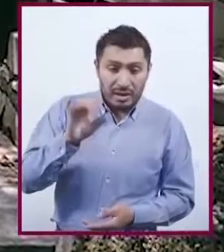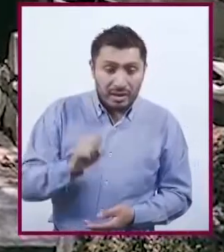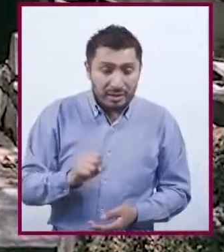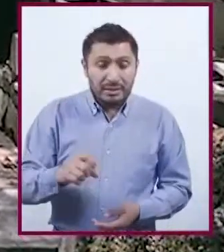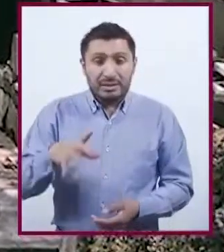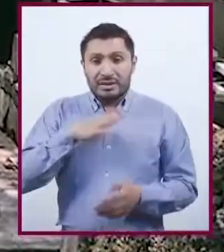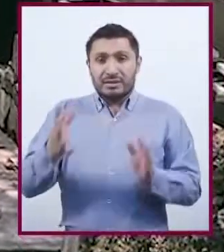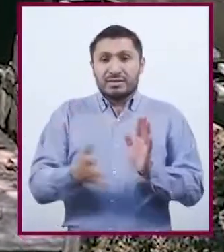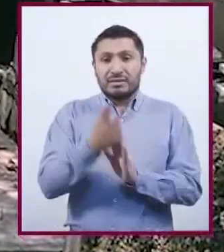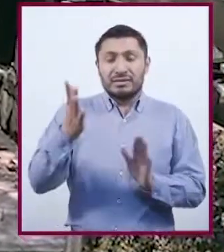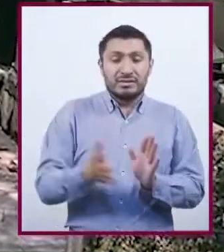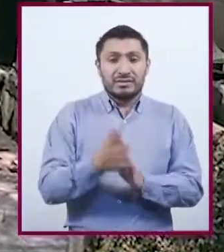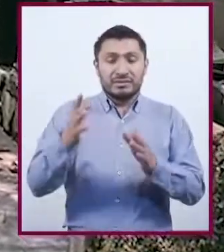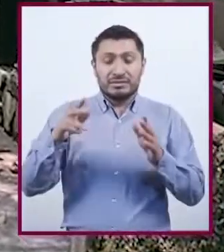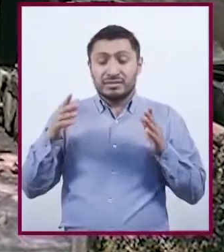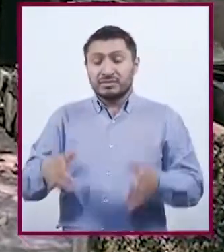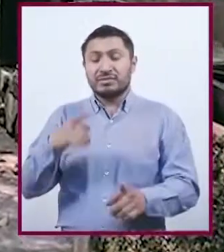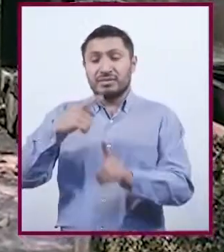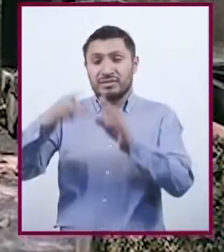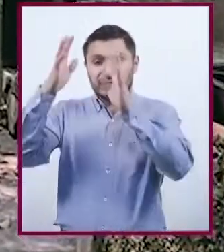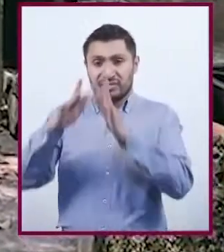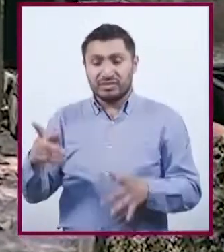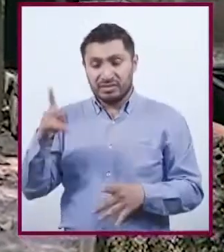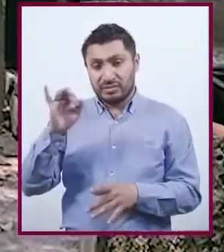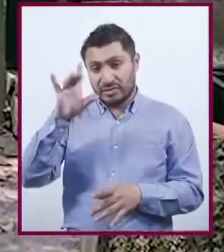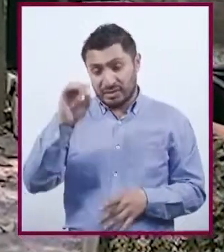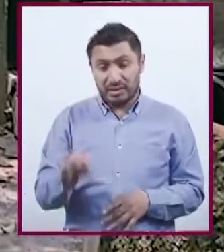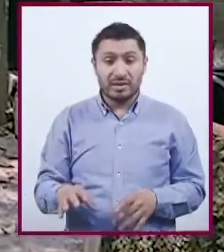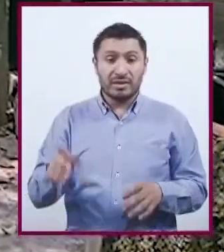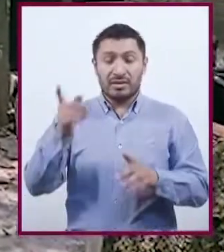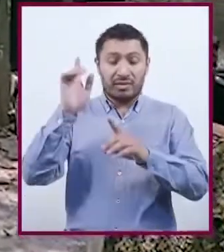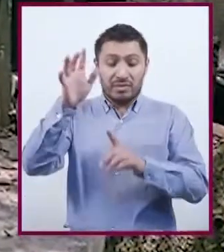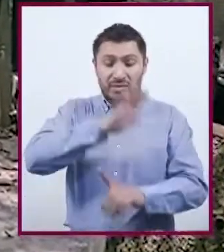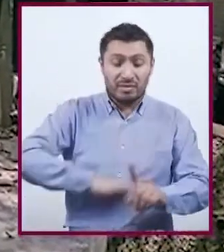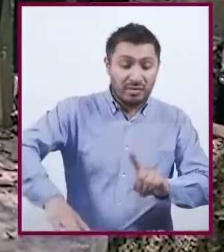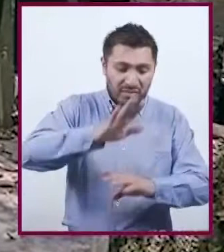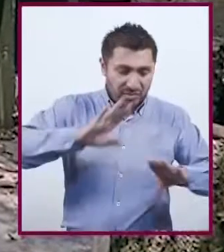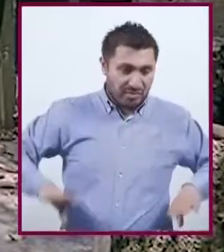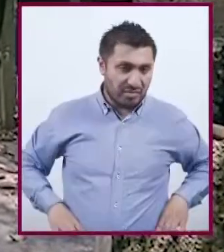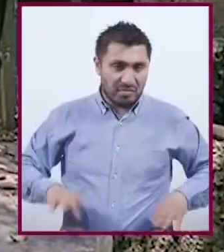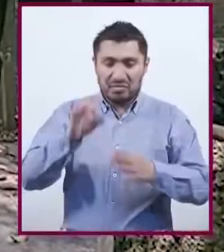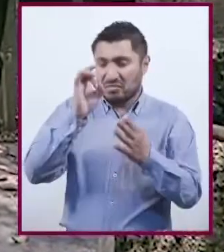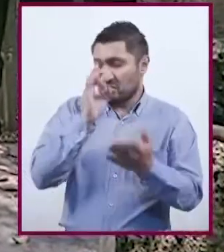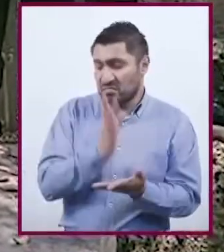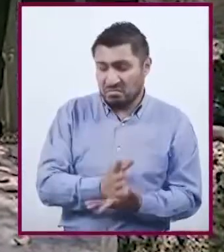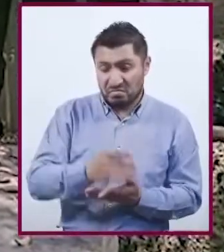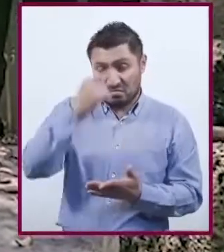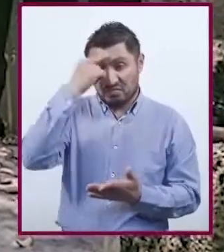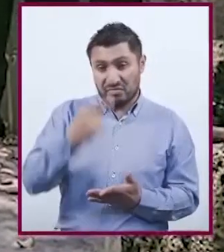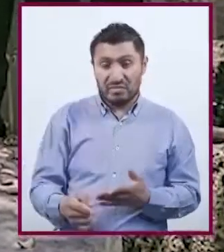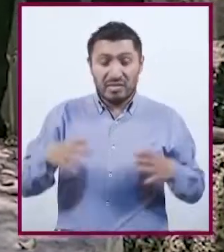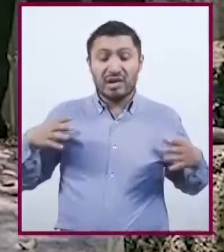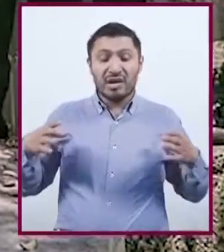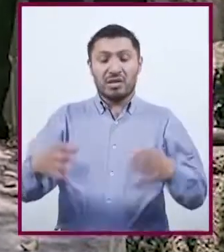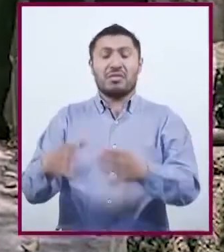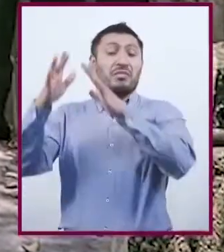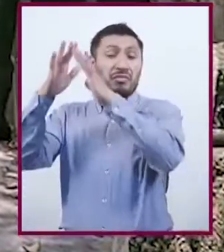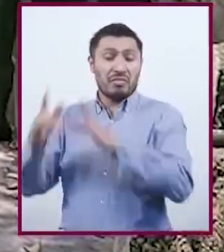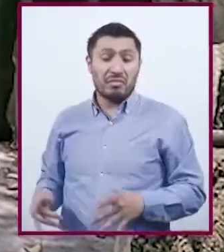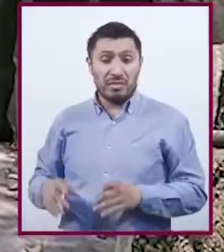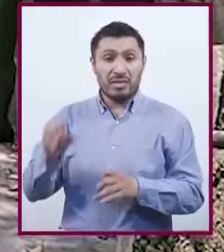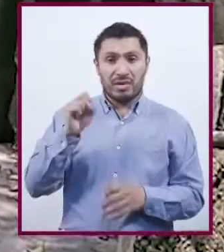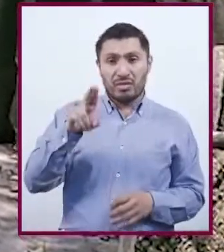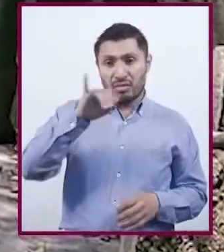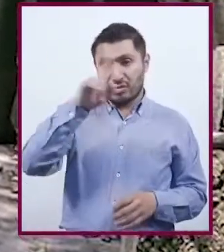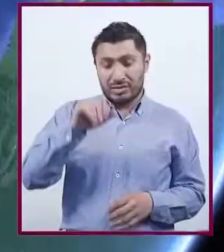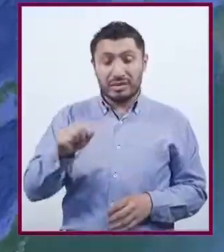de la Piedad, con un diseño arquitectónico único, principalmente para la comunidad francesa, suiza y belga que